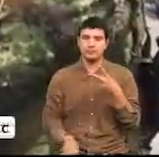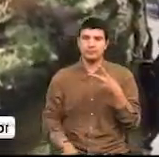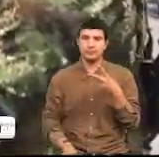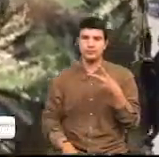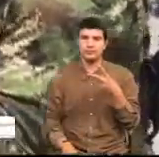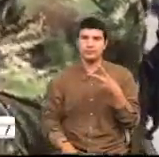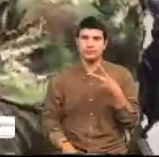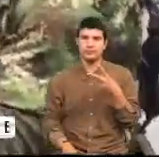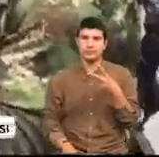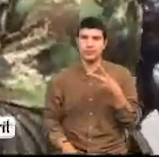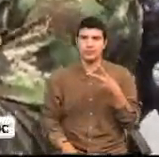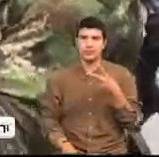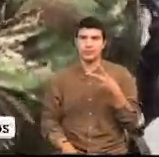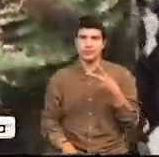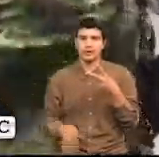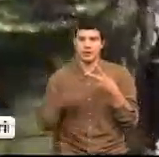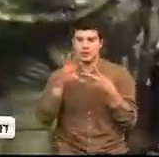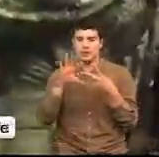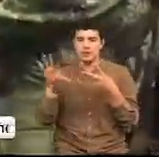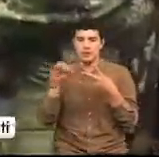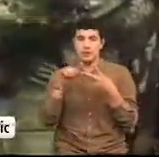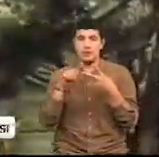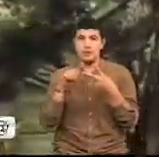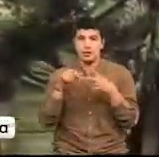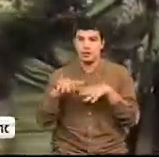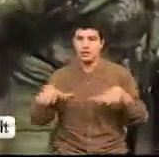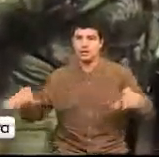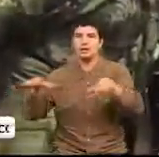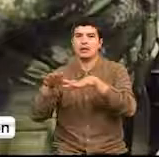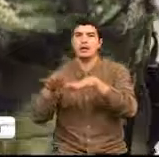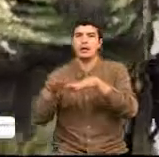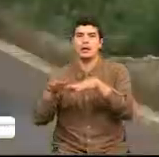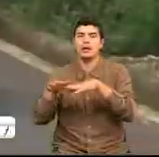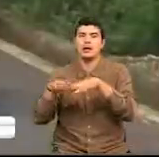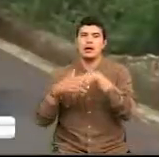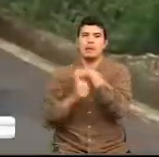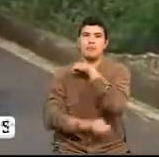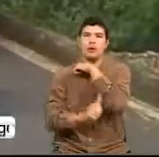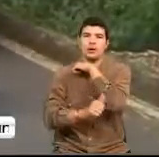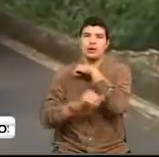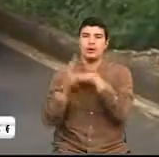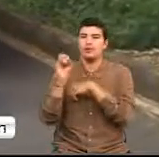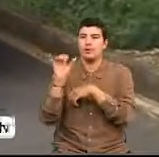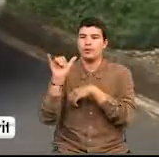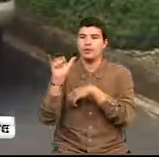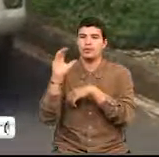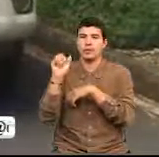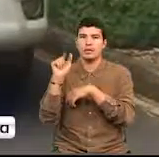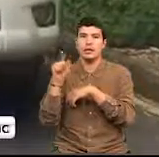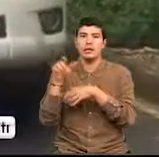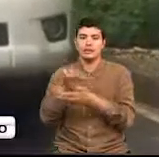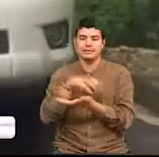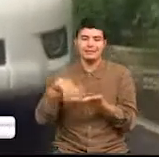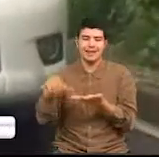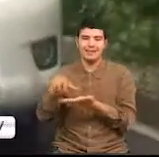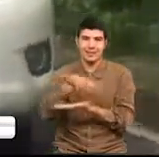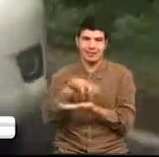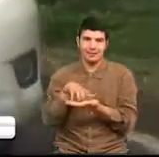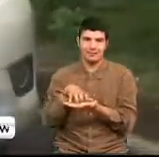Comprende los siguientes territorios. Tiene el departamento de Boyacá, el departamento de Santander,